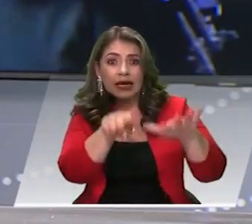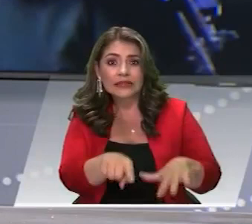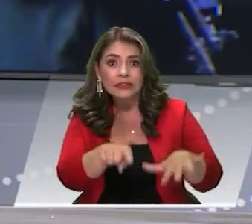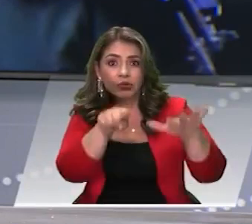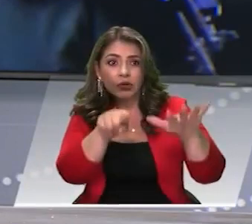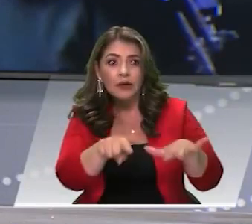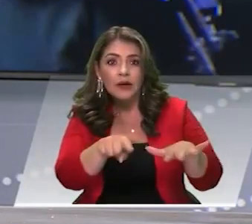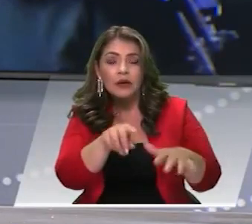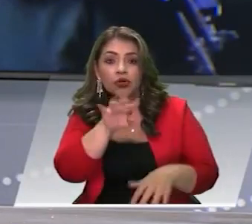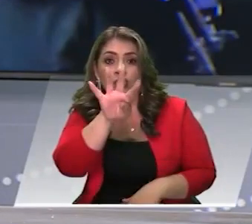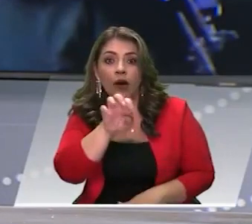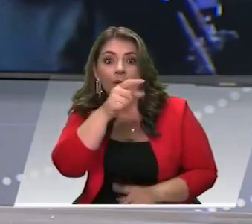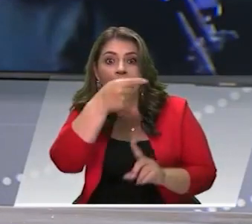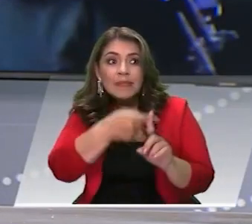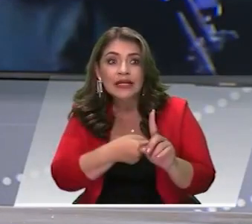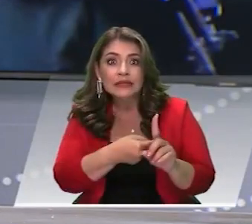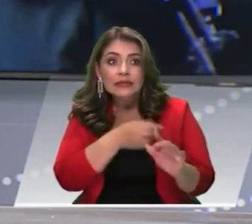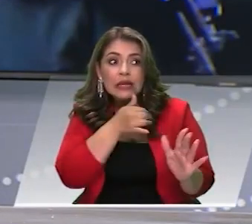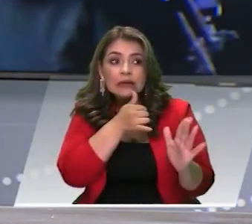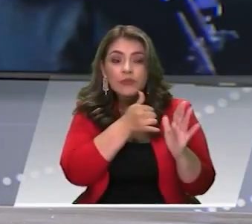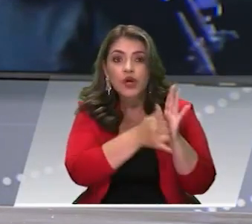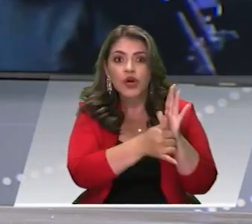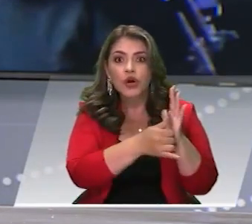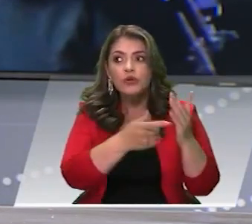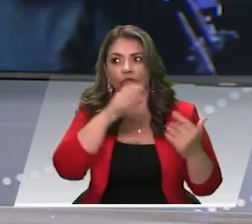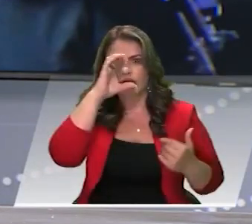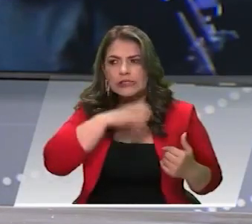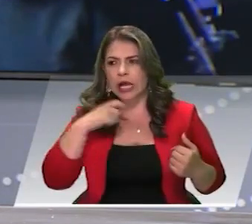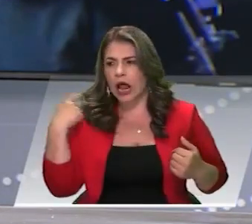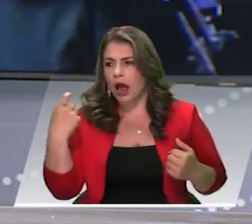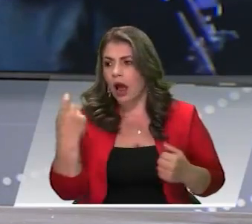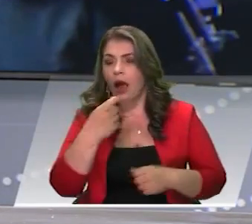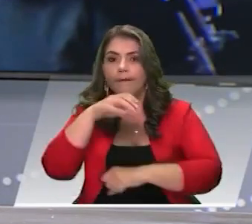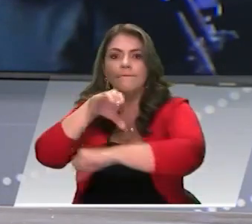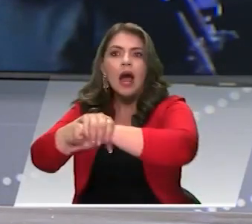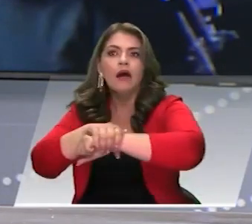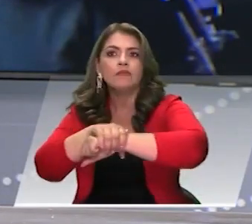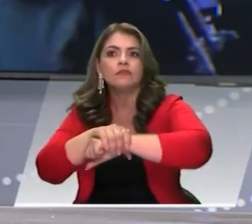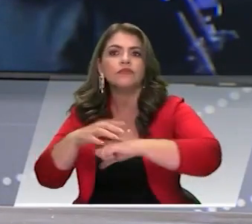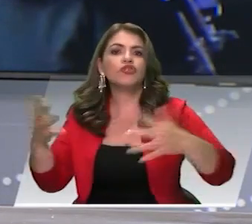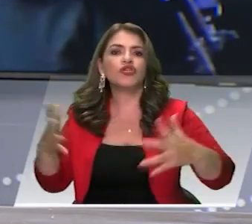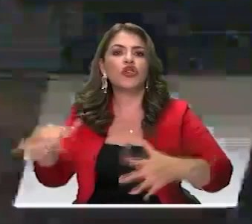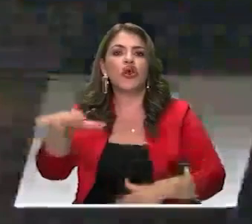que registramos ayer en nuestras emisiones. La captura se presentó en el departamento de Risaralda.